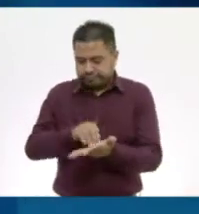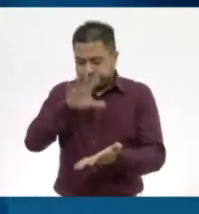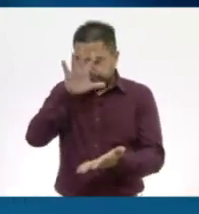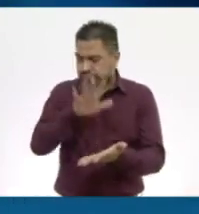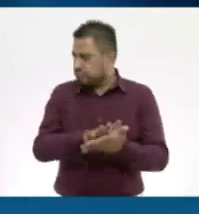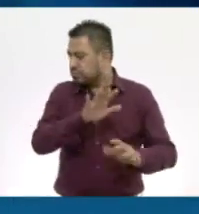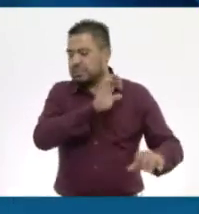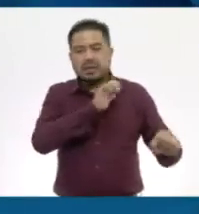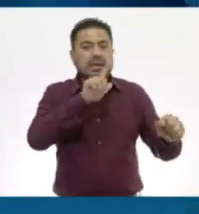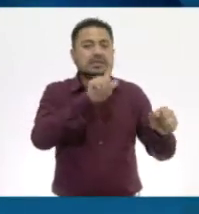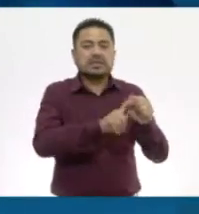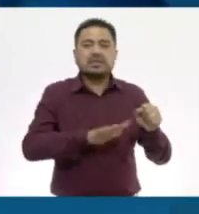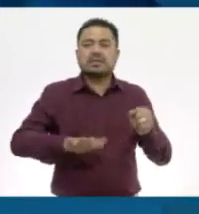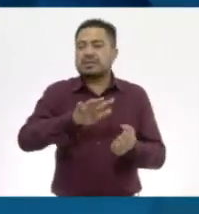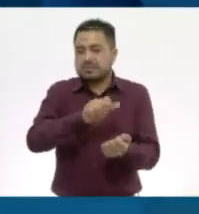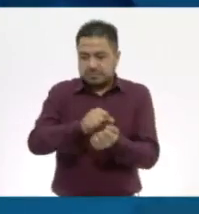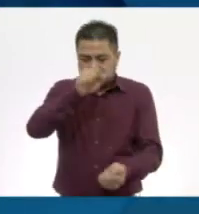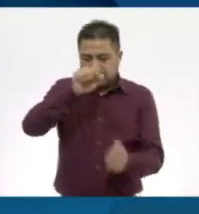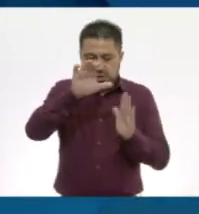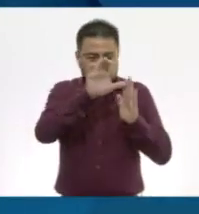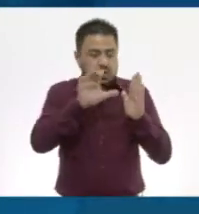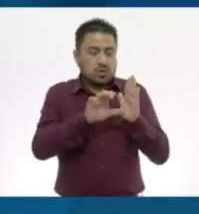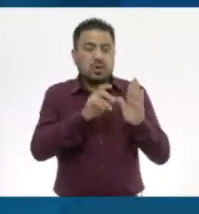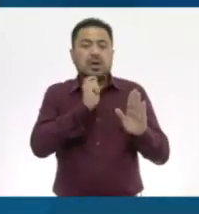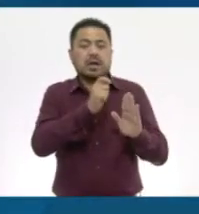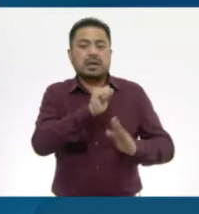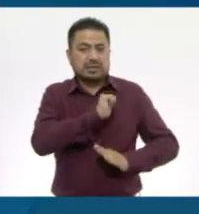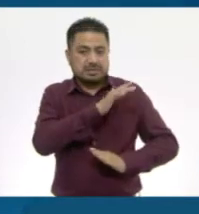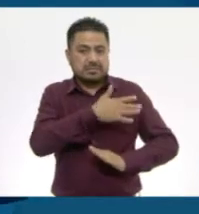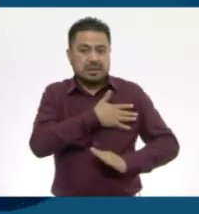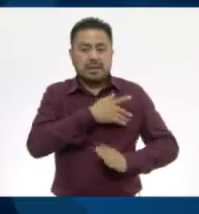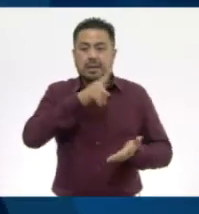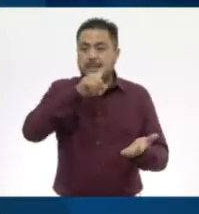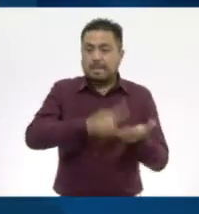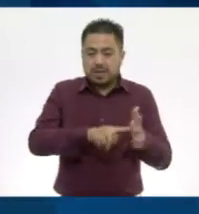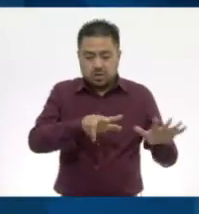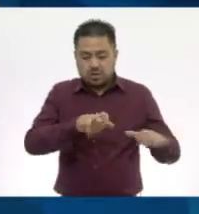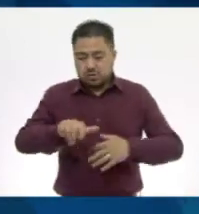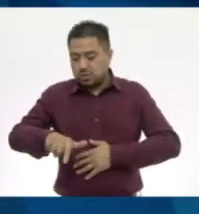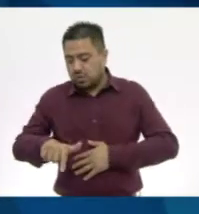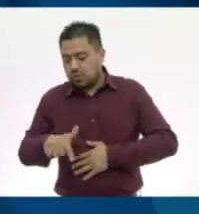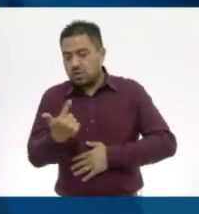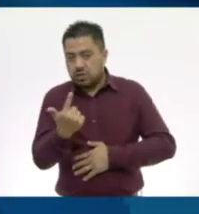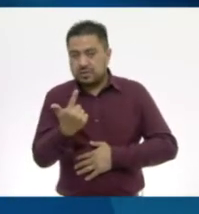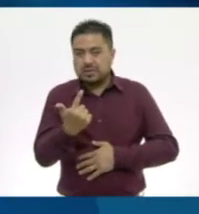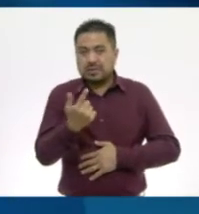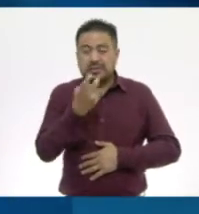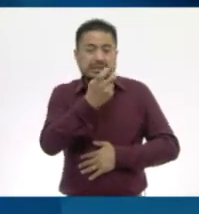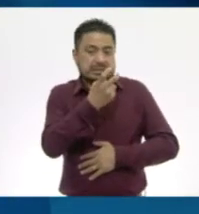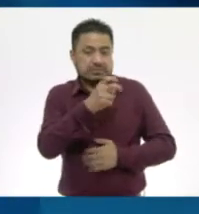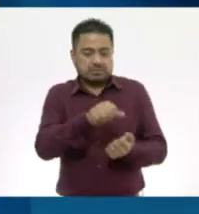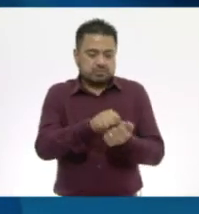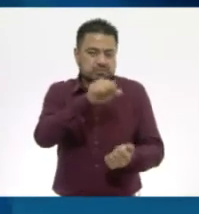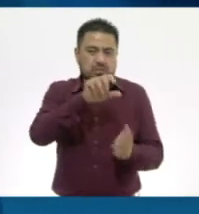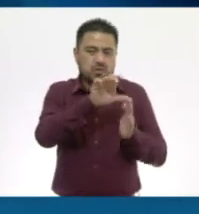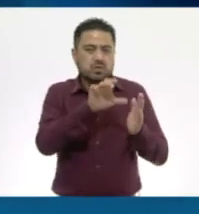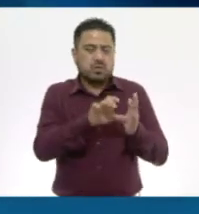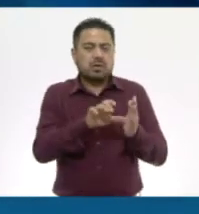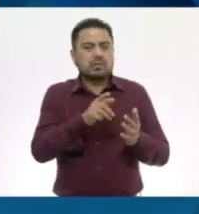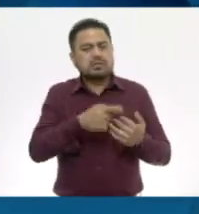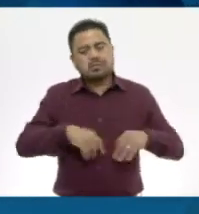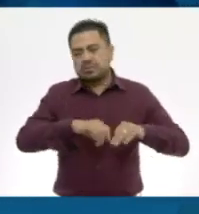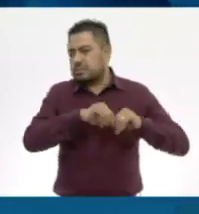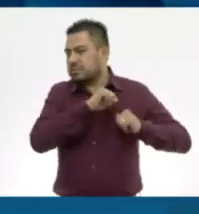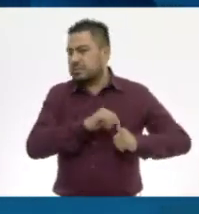en especial la Constitución española de 1812. Esa constitución fue muy